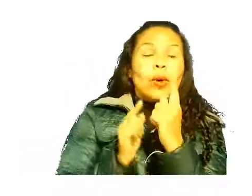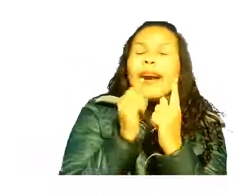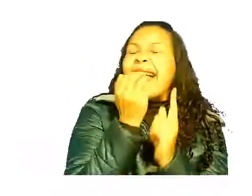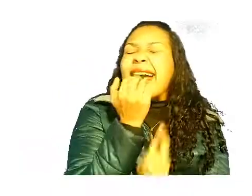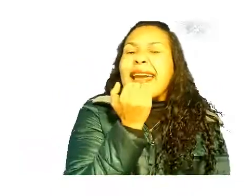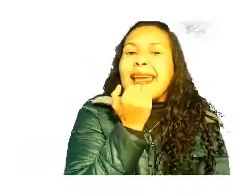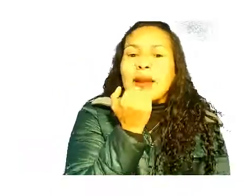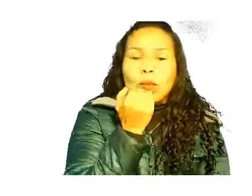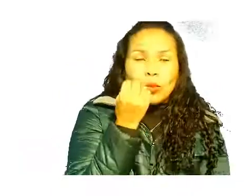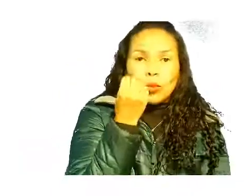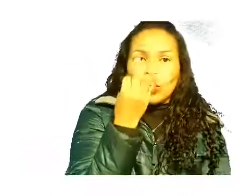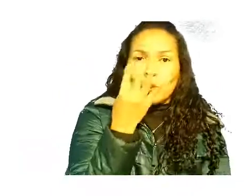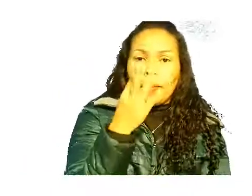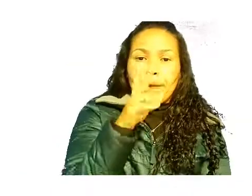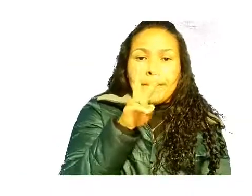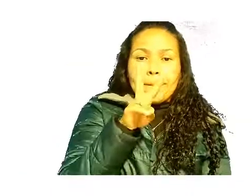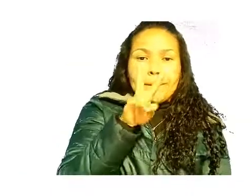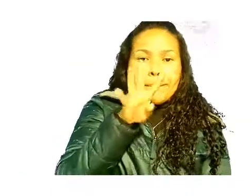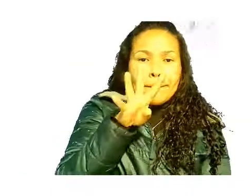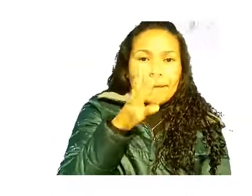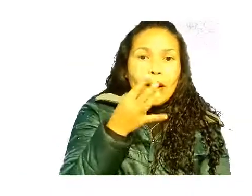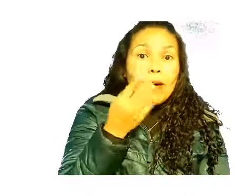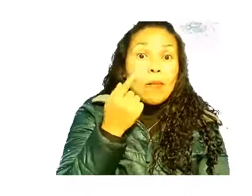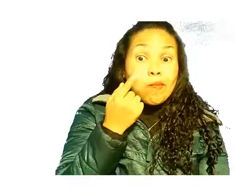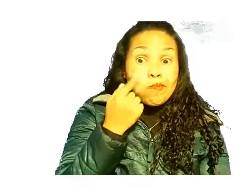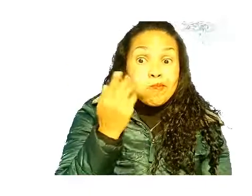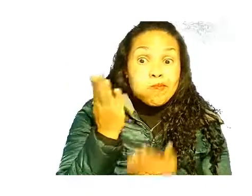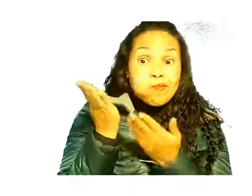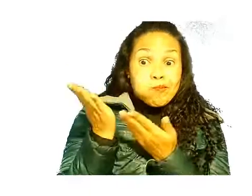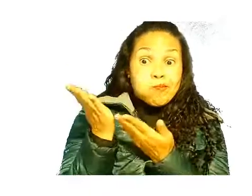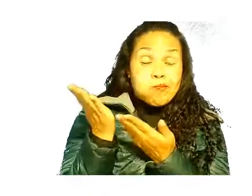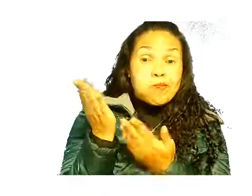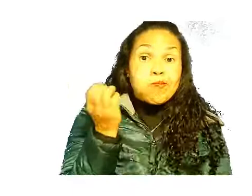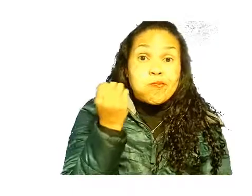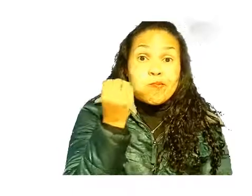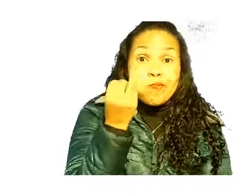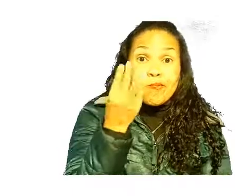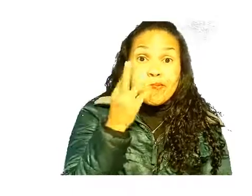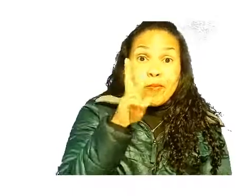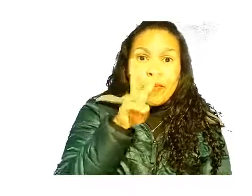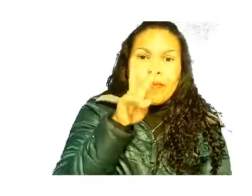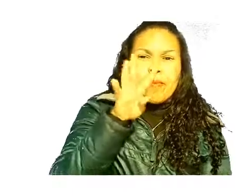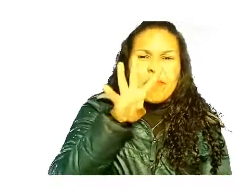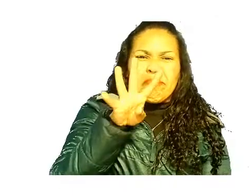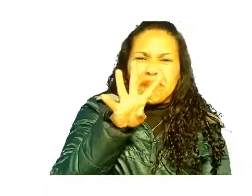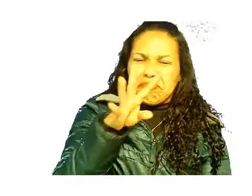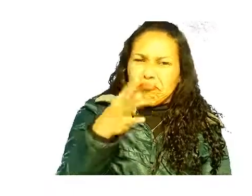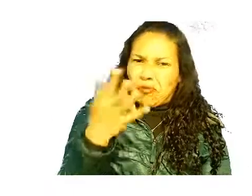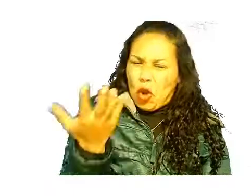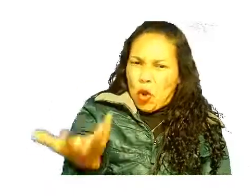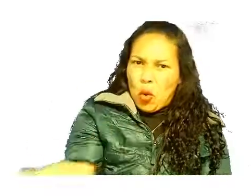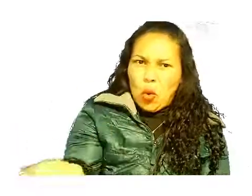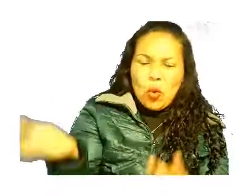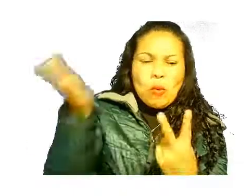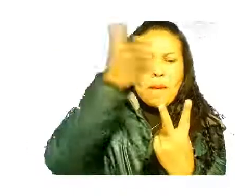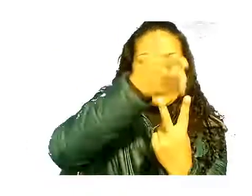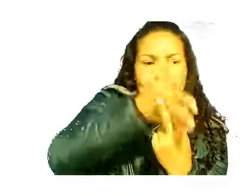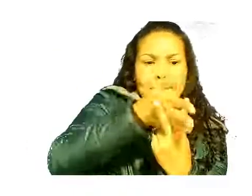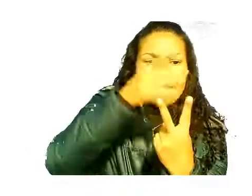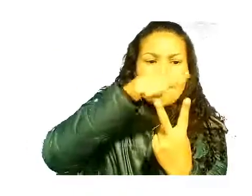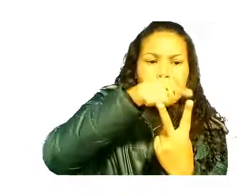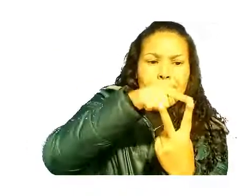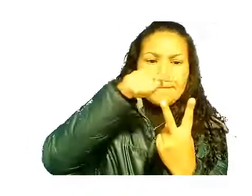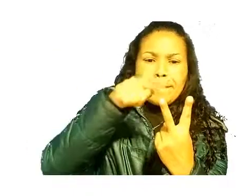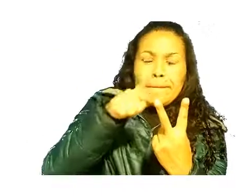una descomposición de un número, como por ejemplo el número 24. ¿Con qué números al